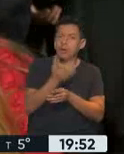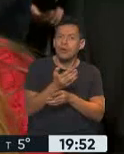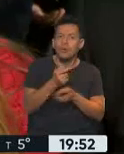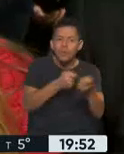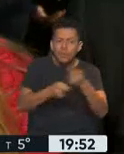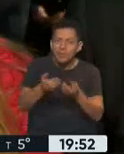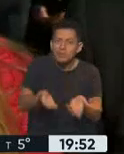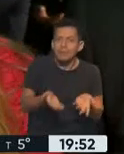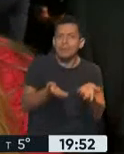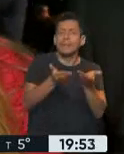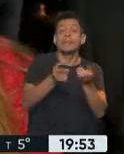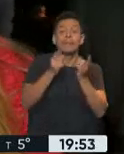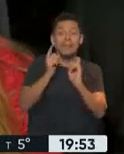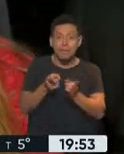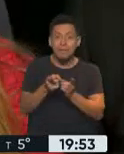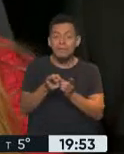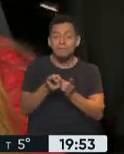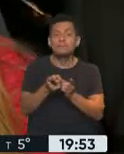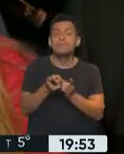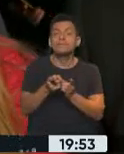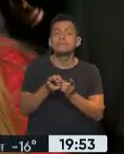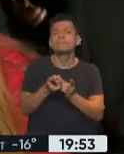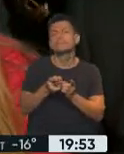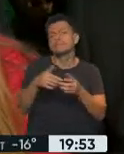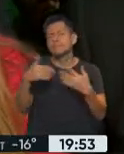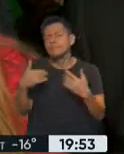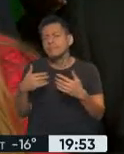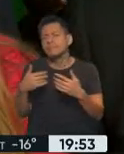sino también vamos a recibir